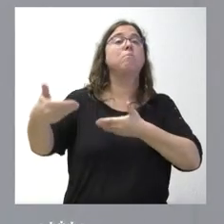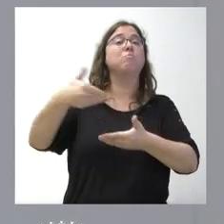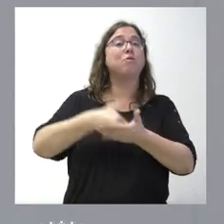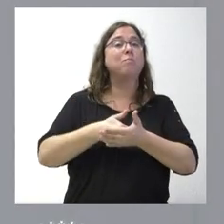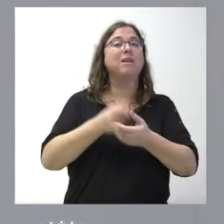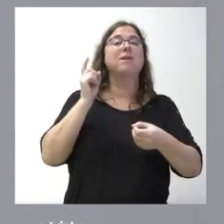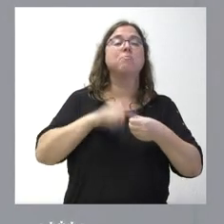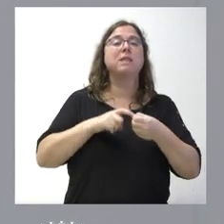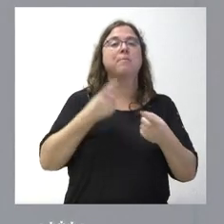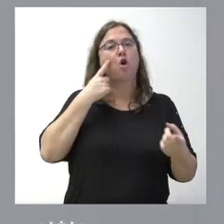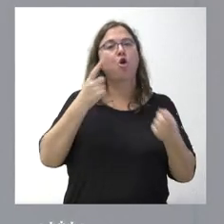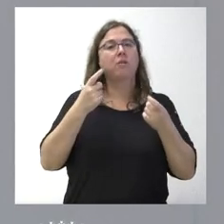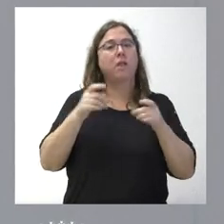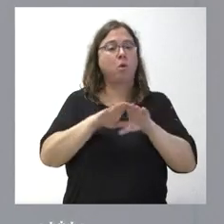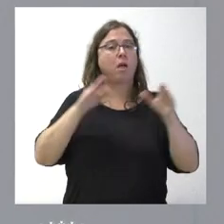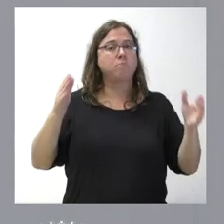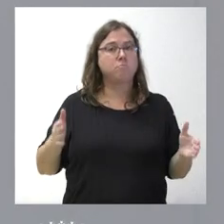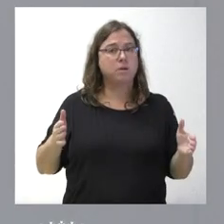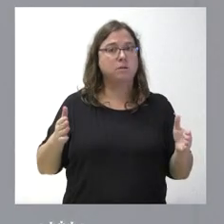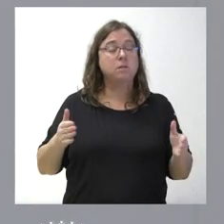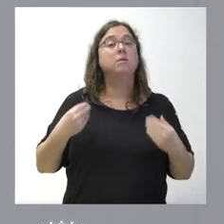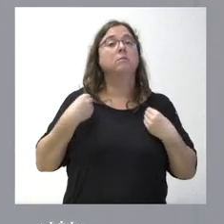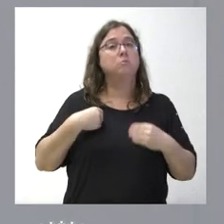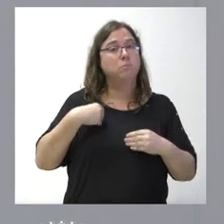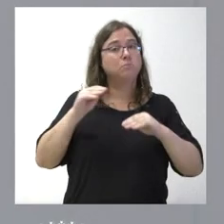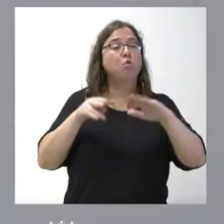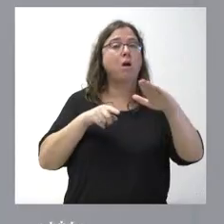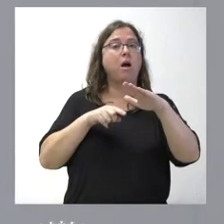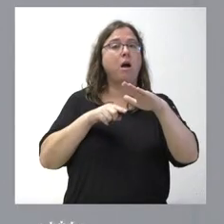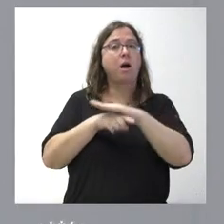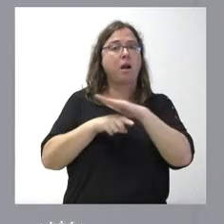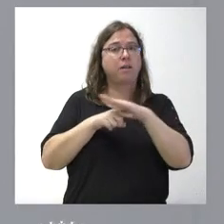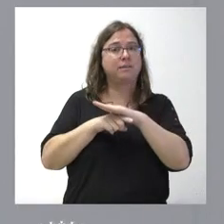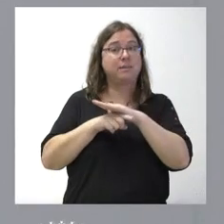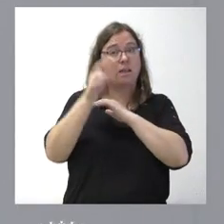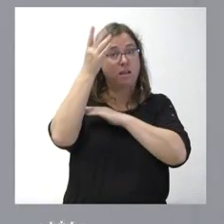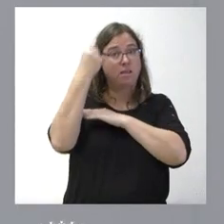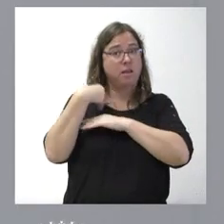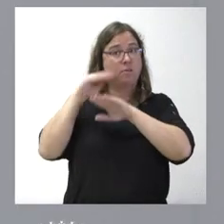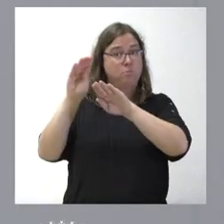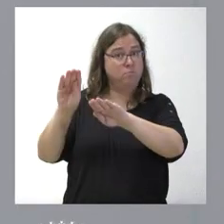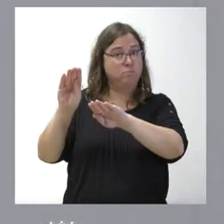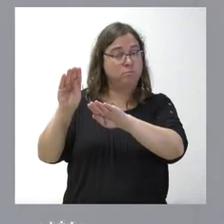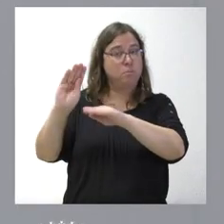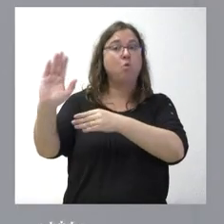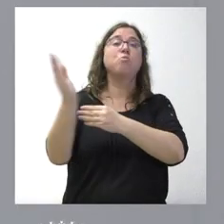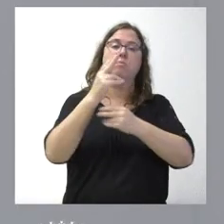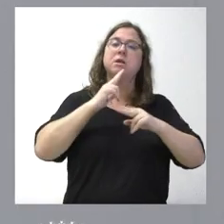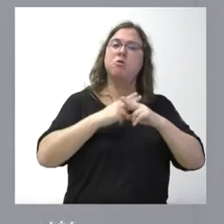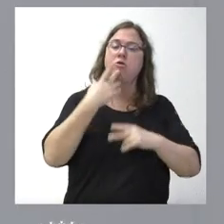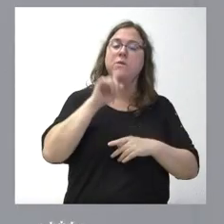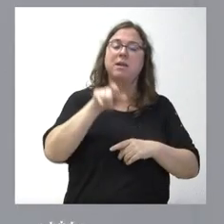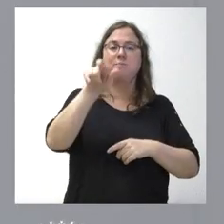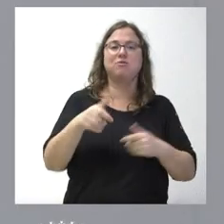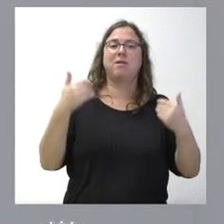coordinadora de la mesa eh fueron los propios agentes de la iniciativa los que propusieron el nombre de la